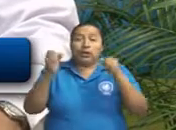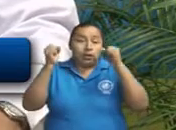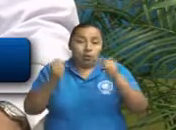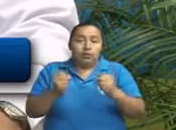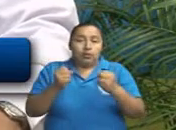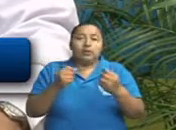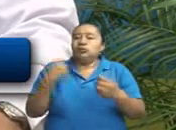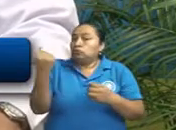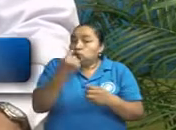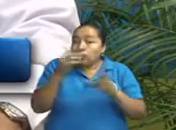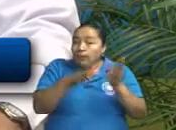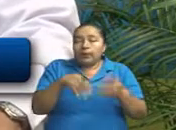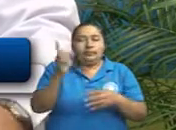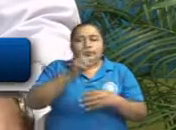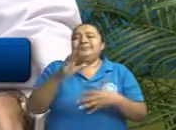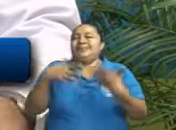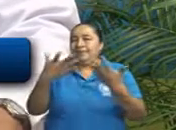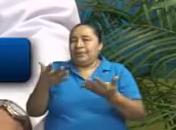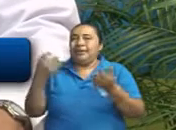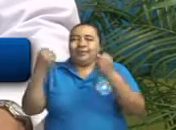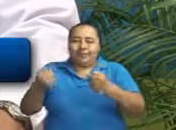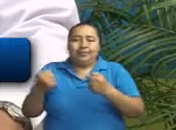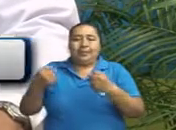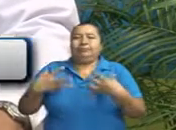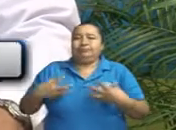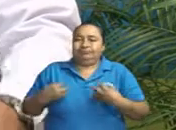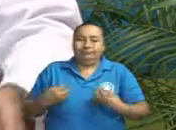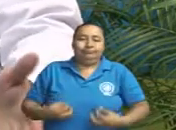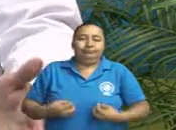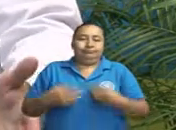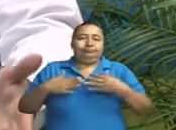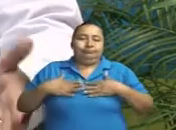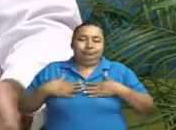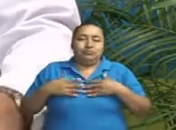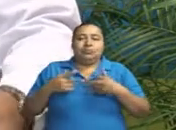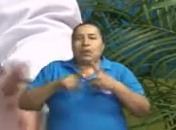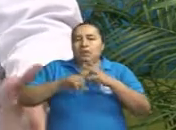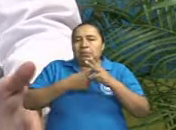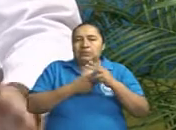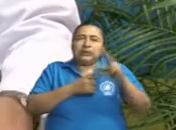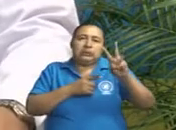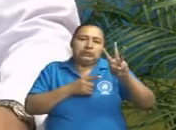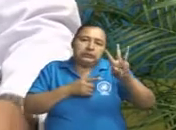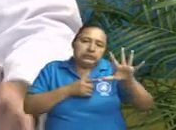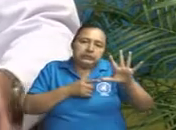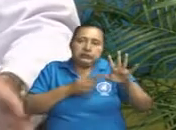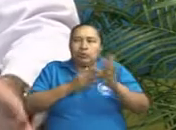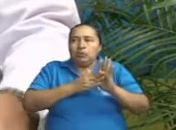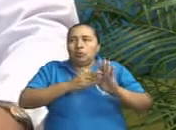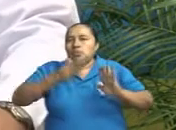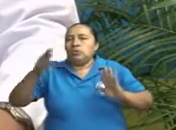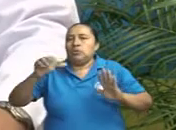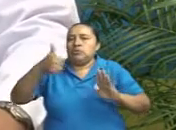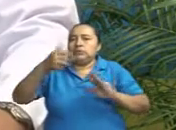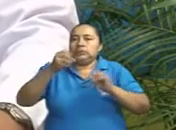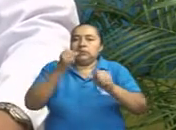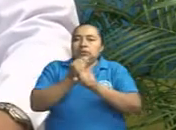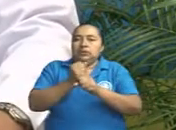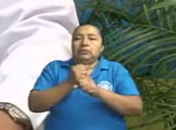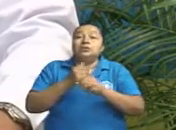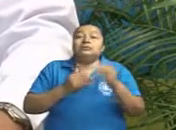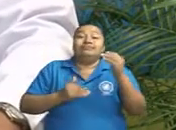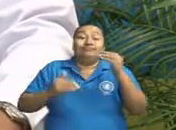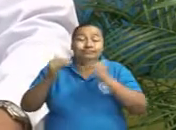de la mujer. Obviamente, pues, que es un cáncer que a partir de los 35 a los 60 años es un grupo grande, que es donde más se